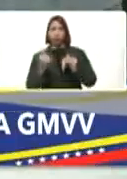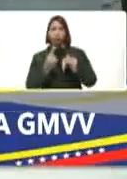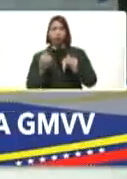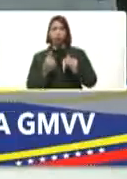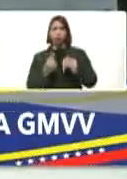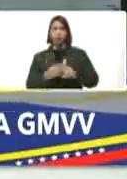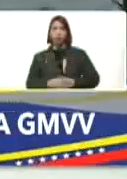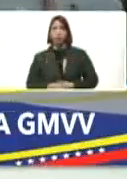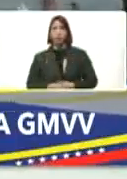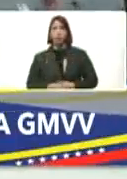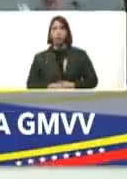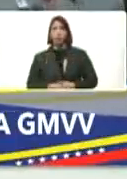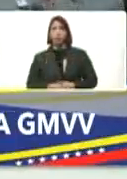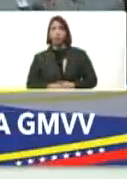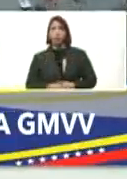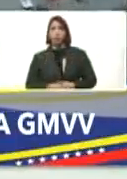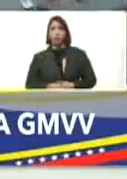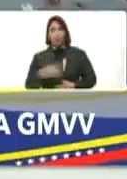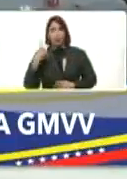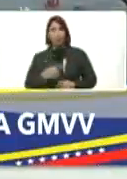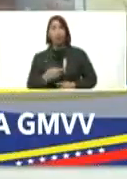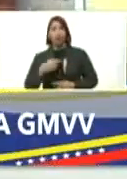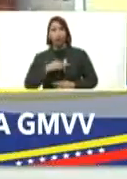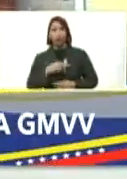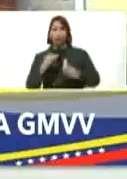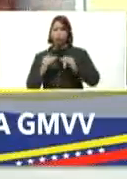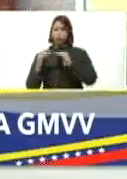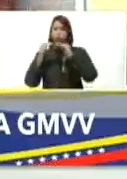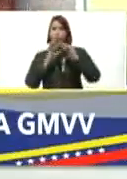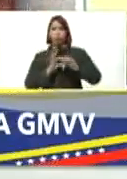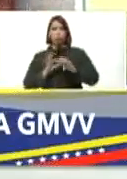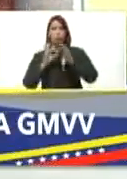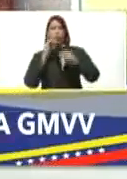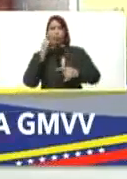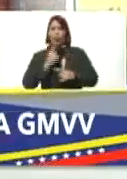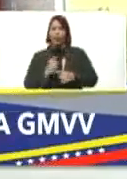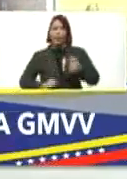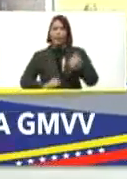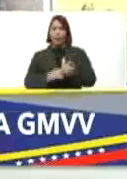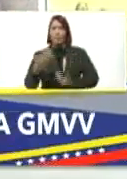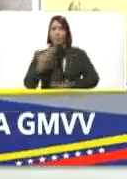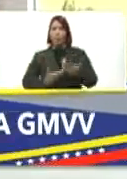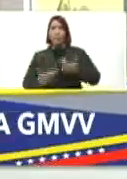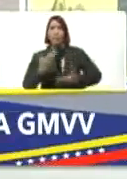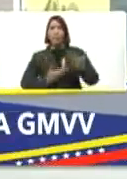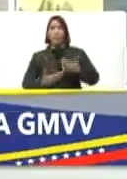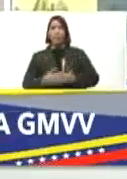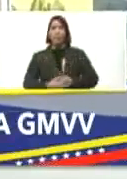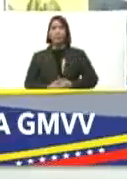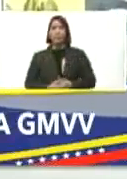palo no hace montaña. No, tiene que ser